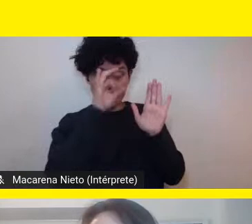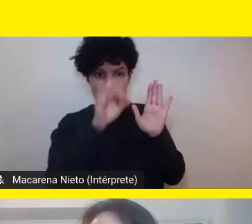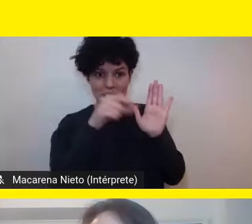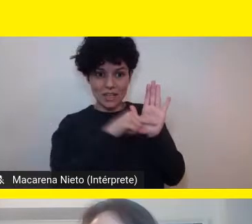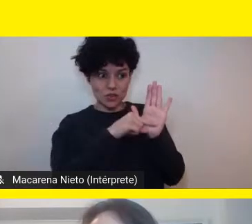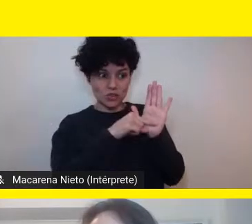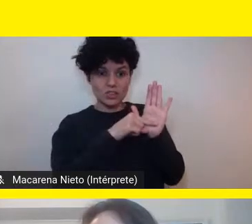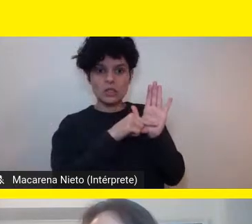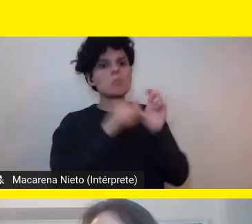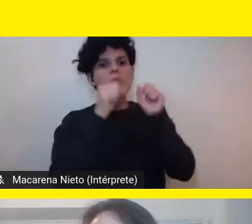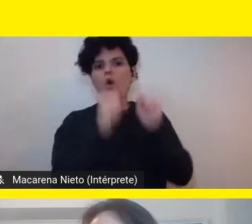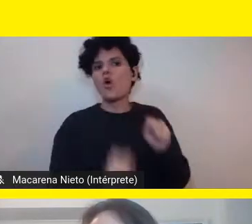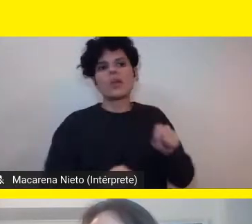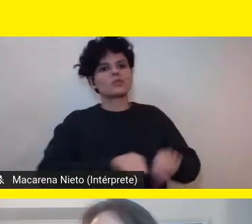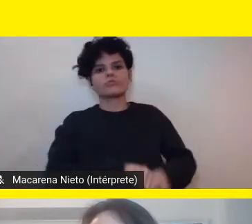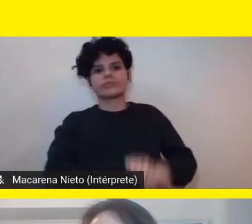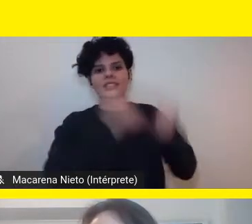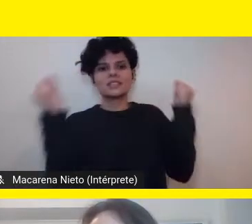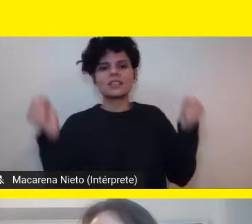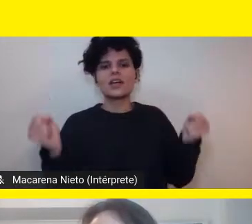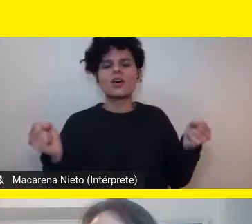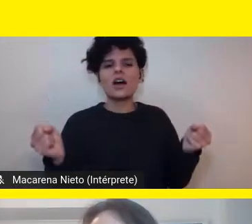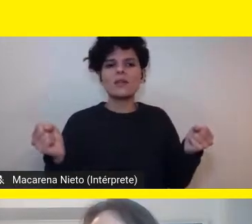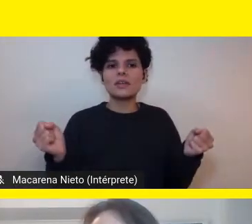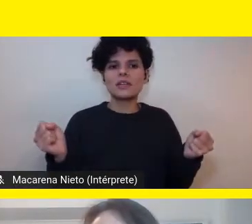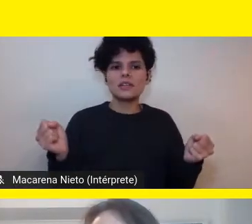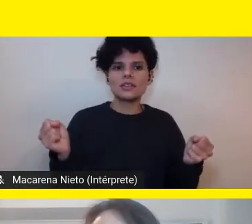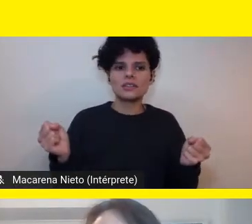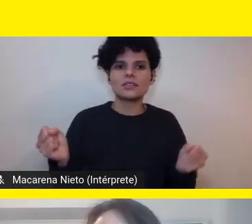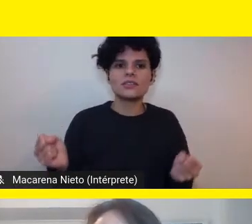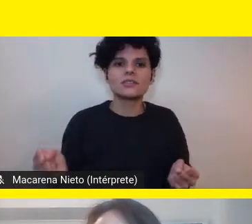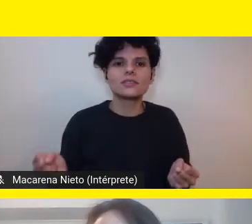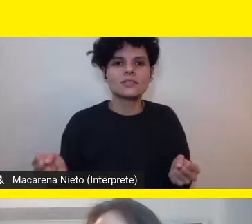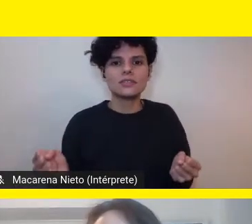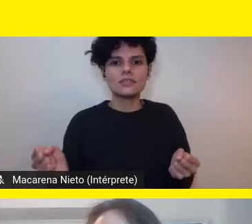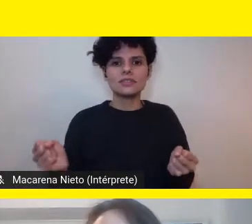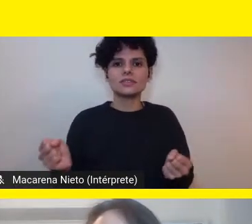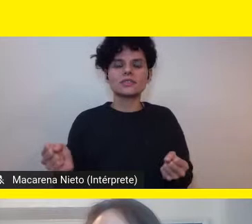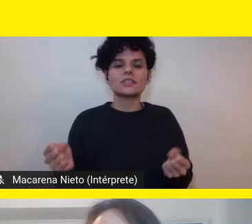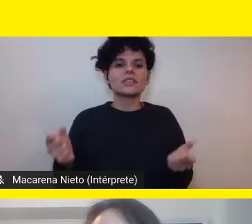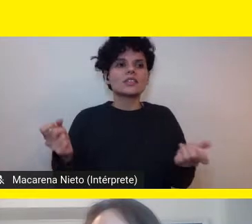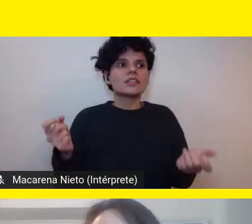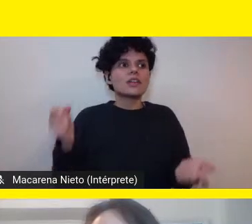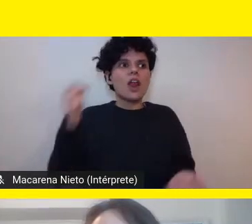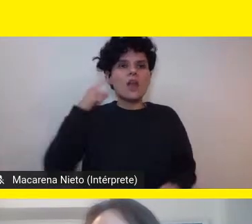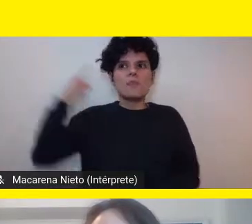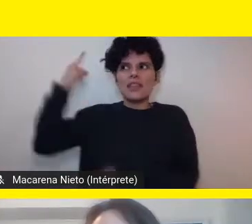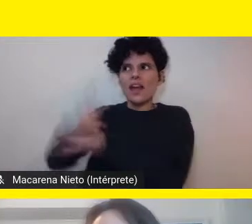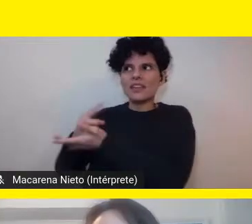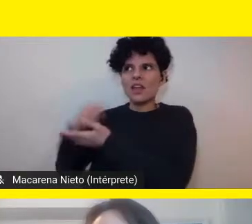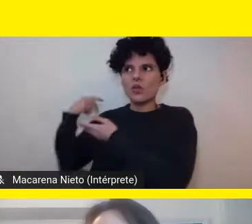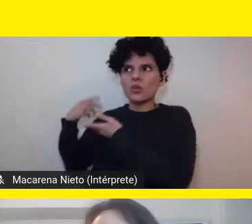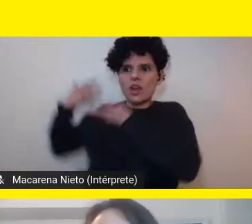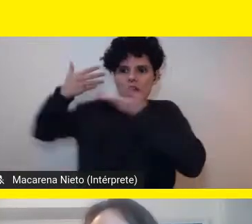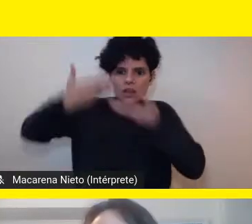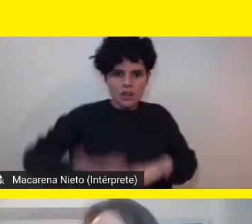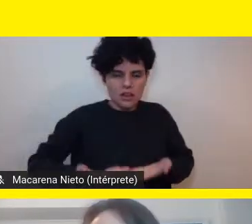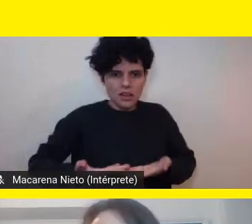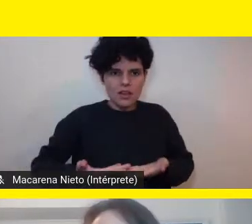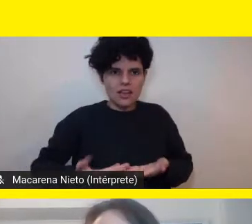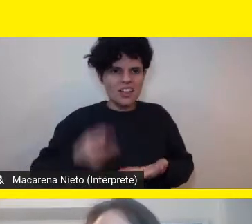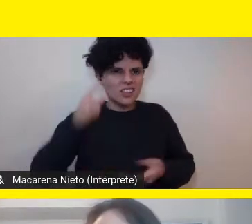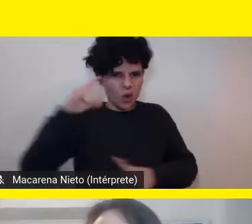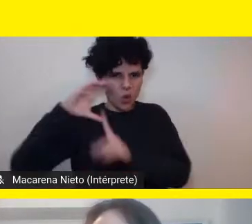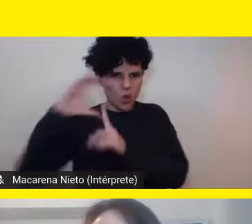creo que vale la pena recordar que lo que nos hereda la dictadura son, digamos, esta cultura